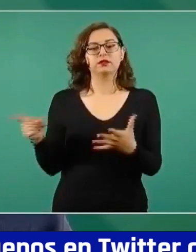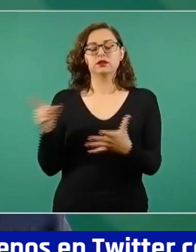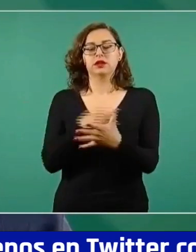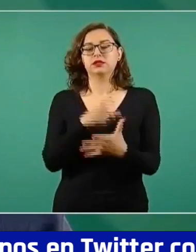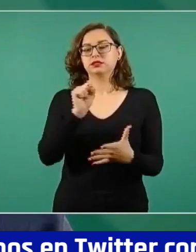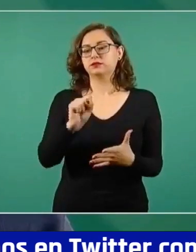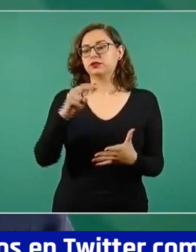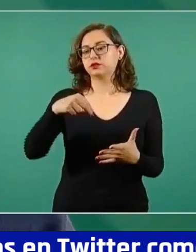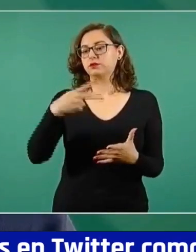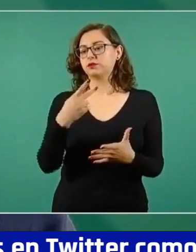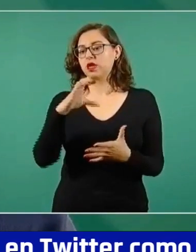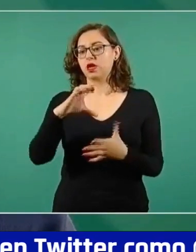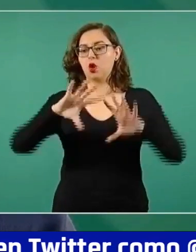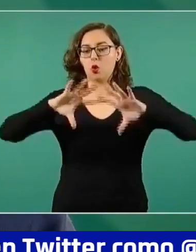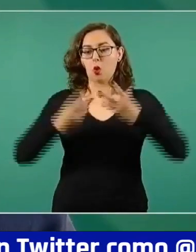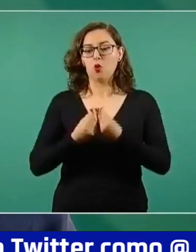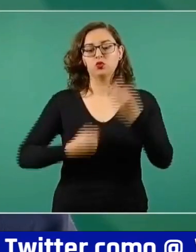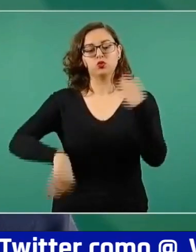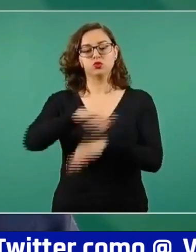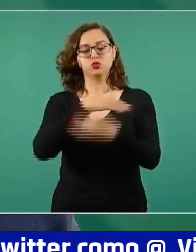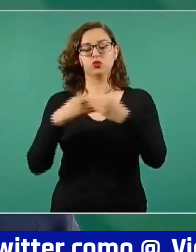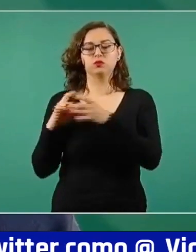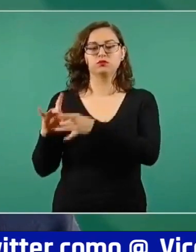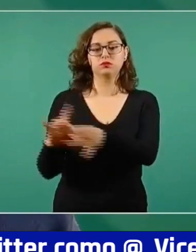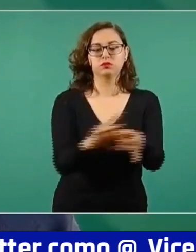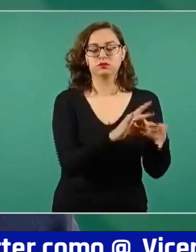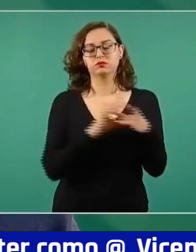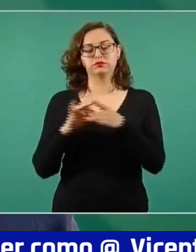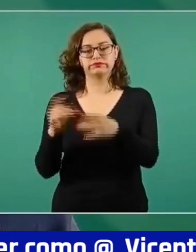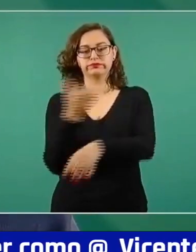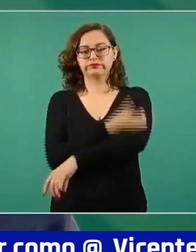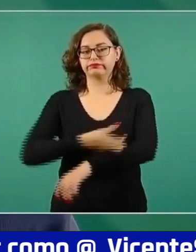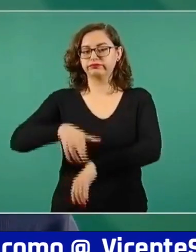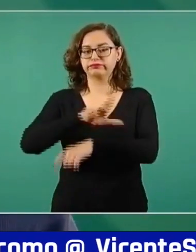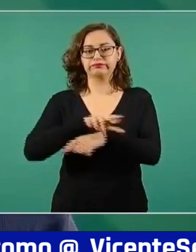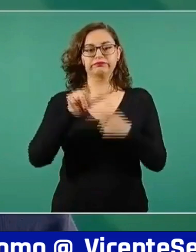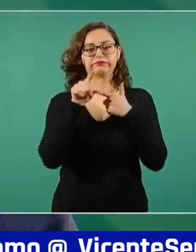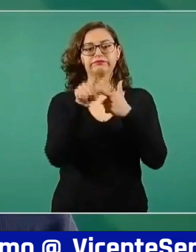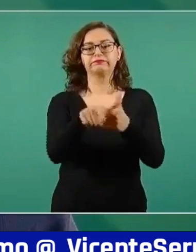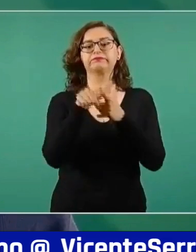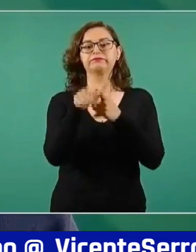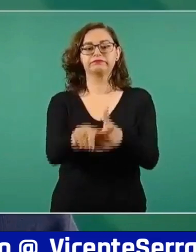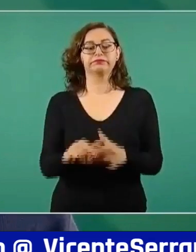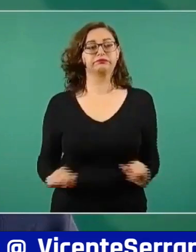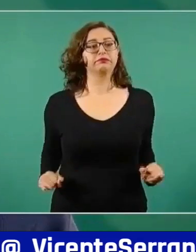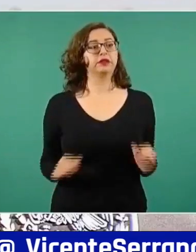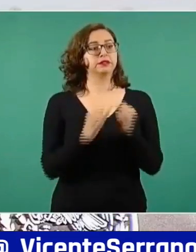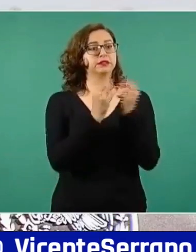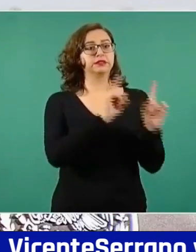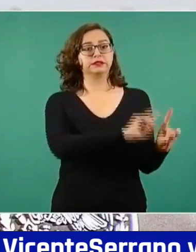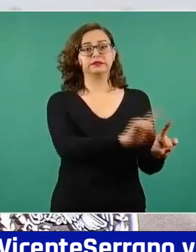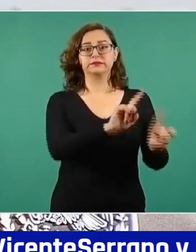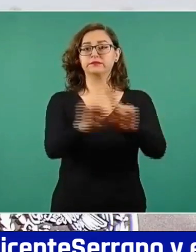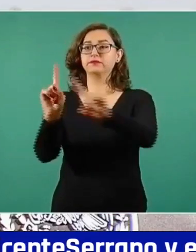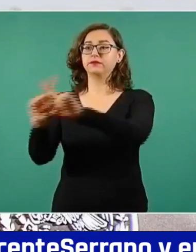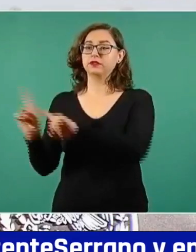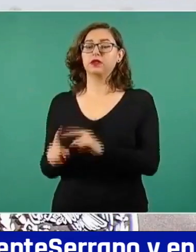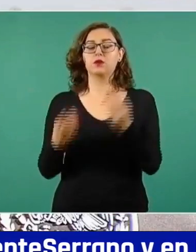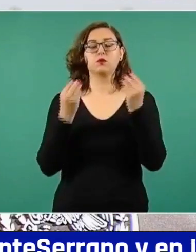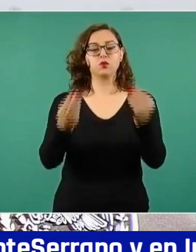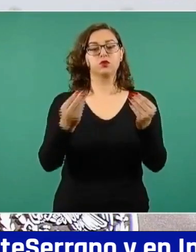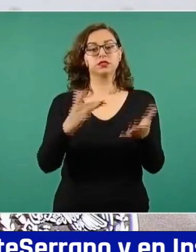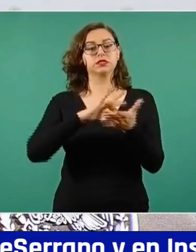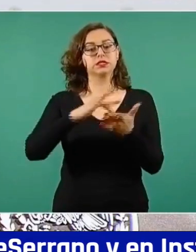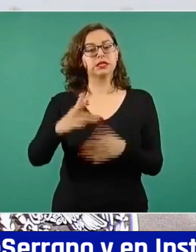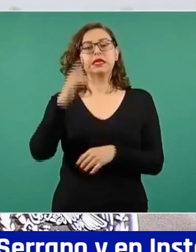Civil. Quiero agradecer a todas las dependencias federales por el apoyo y esfuerzo que realizan año con año en la colecta